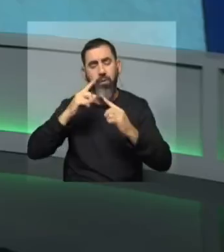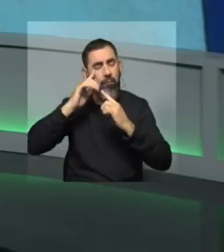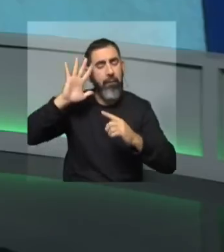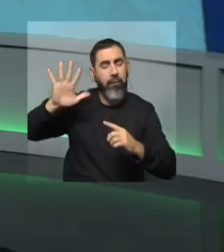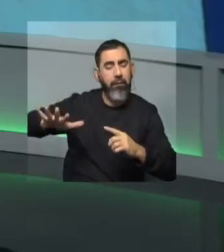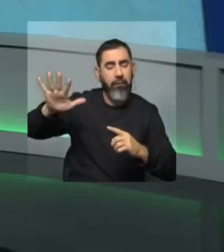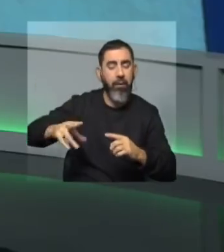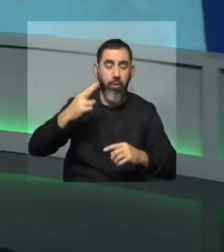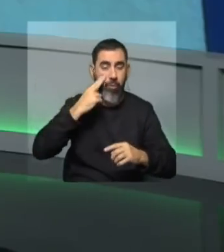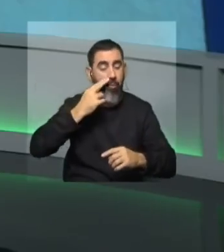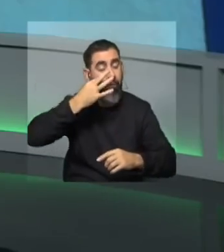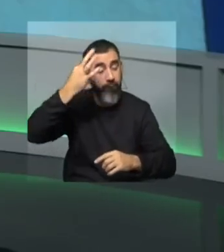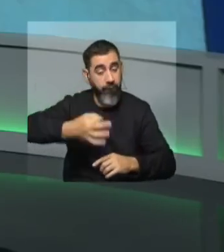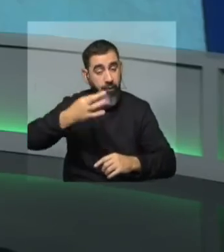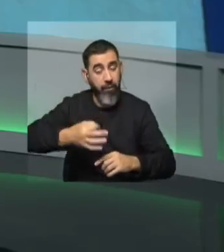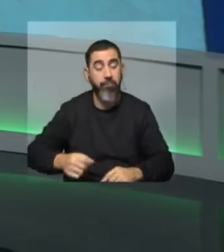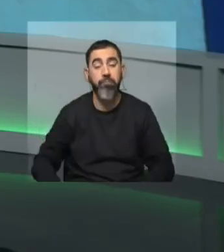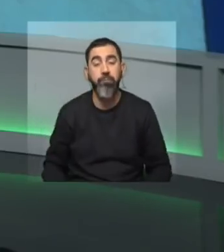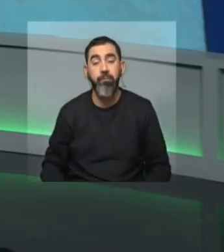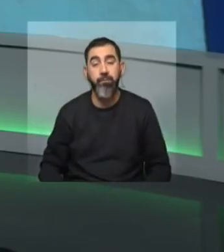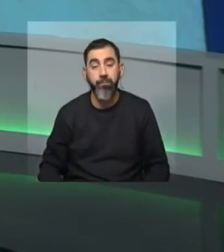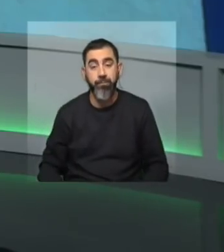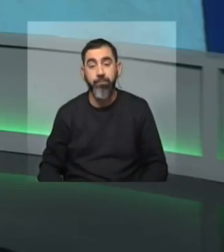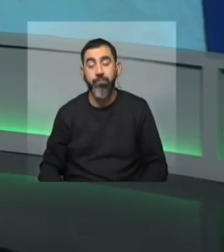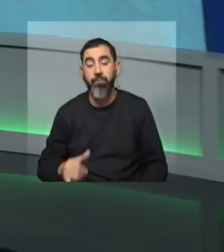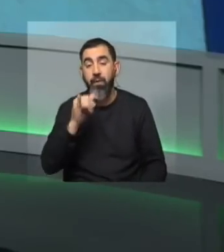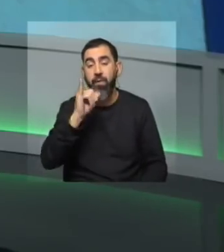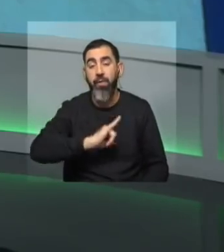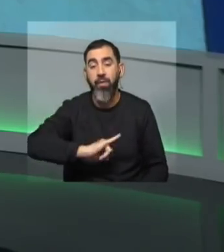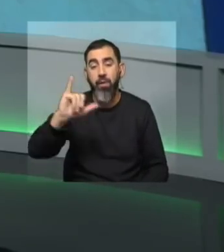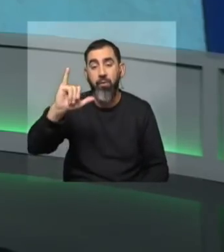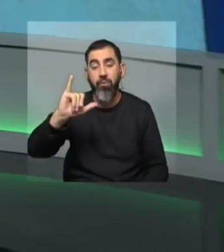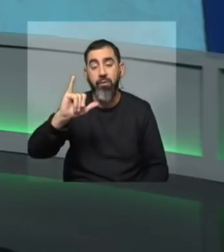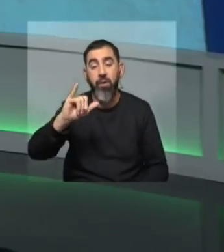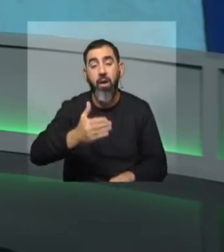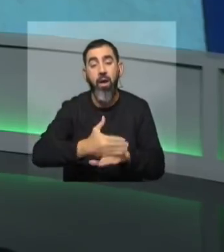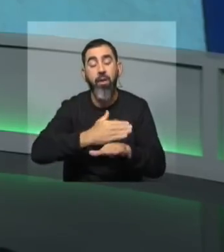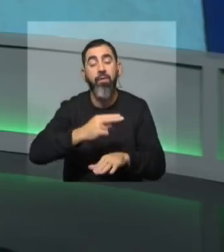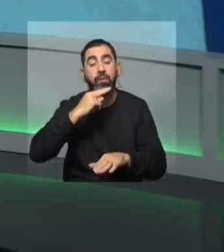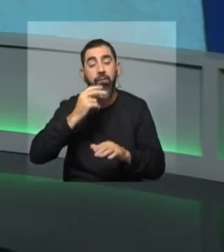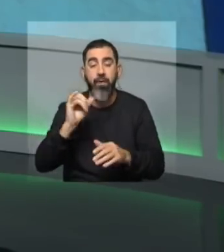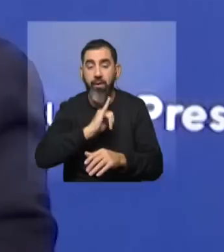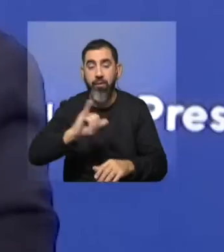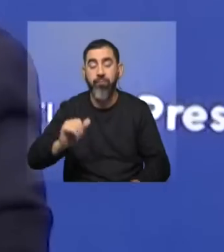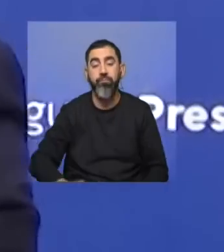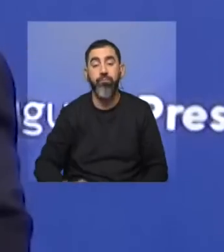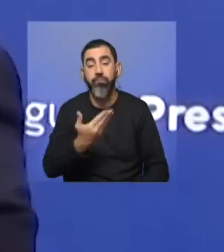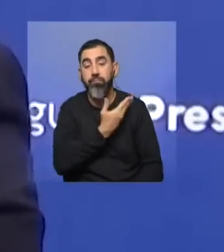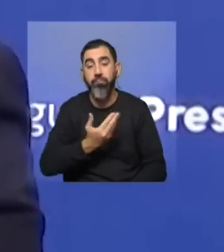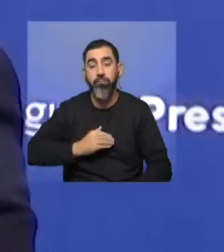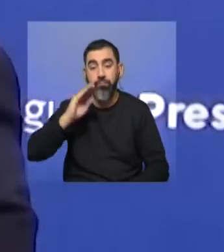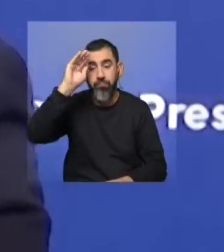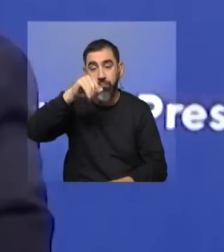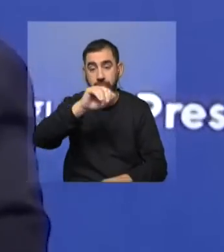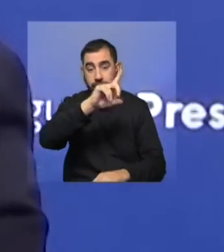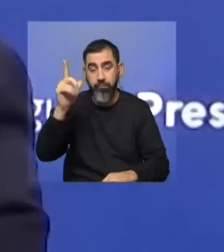la atención. Según fuentes consultadas por MBD Noticias, la denuncia se va a presentar antes del próximo viernes. Fue el presidente de la República, Luis